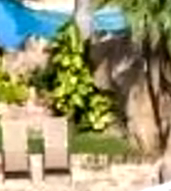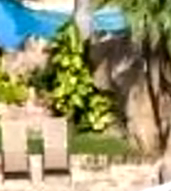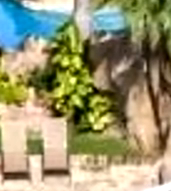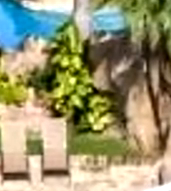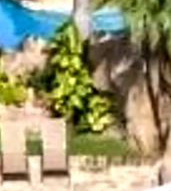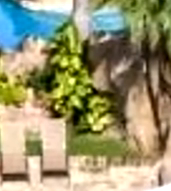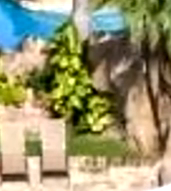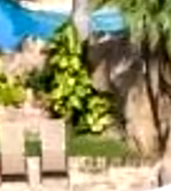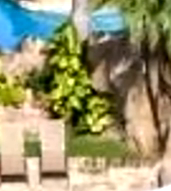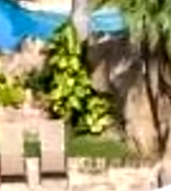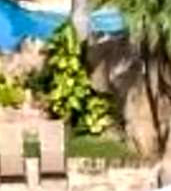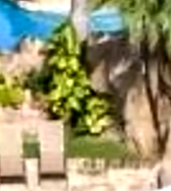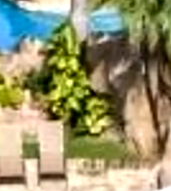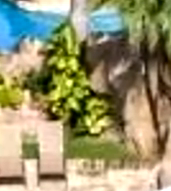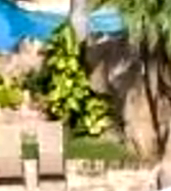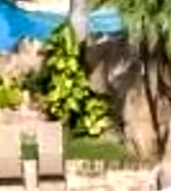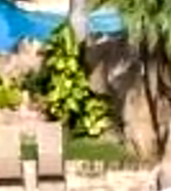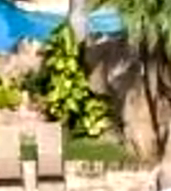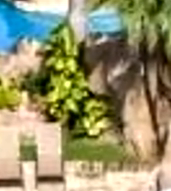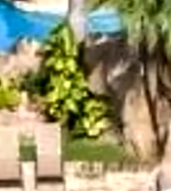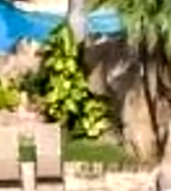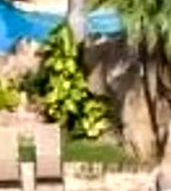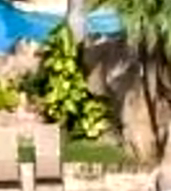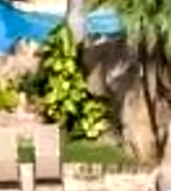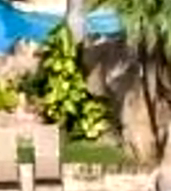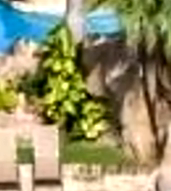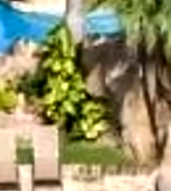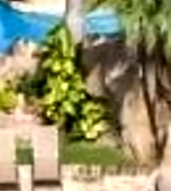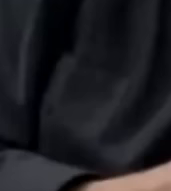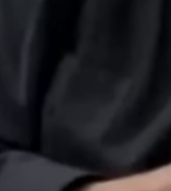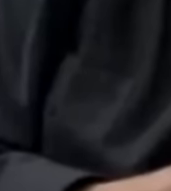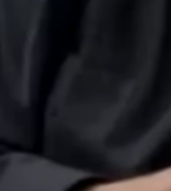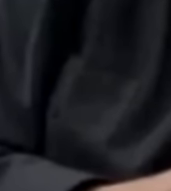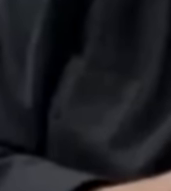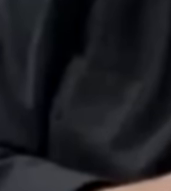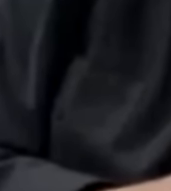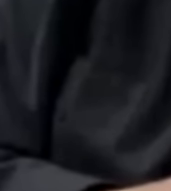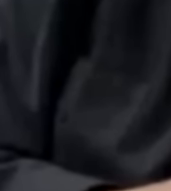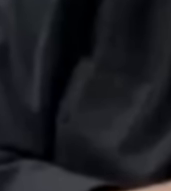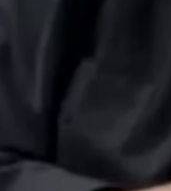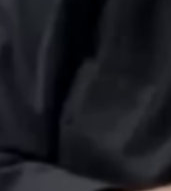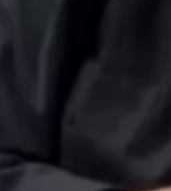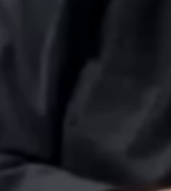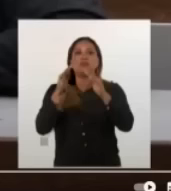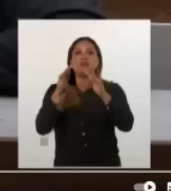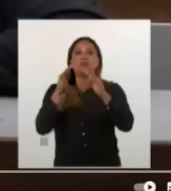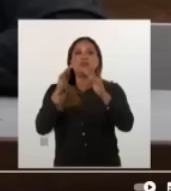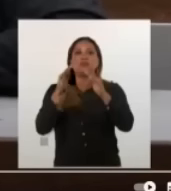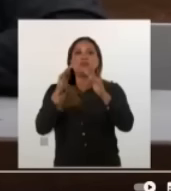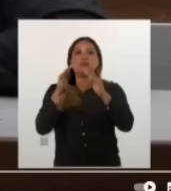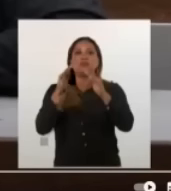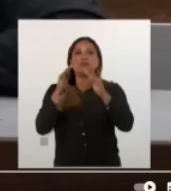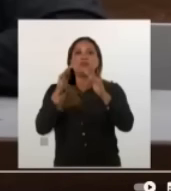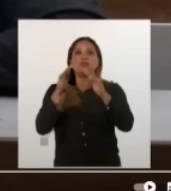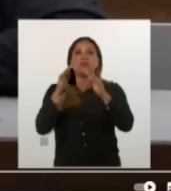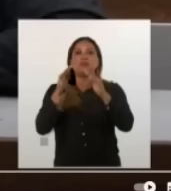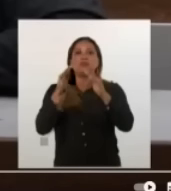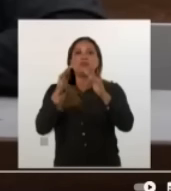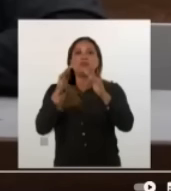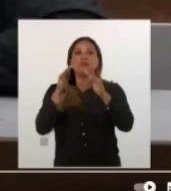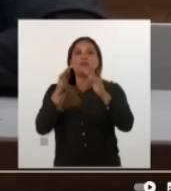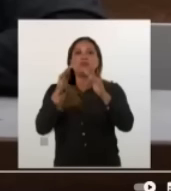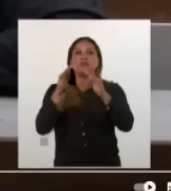Cuando tú veas que te levanten cuatro ladrillos por la madrugada tú ven y Llévate los ladrillos mira lo que está diciendo este no construyen casa